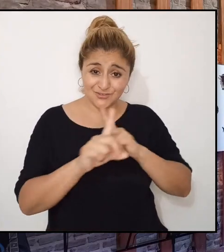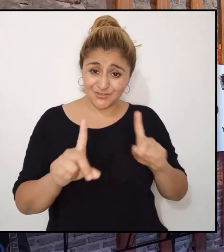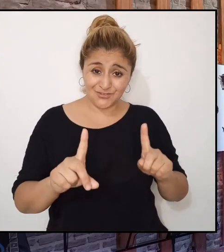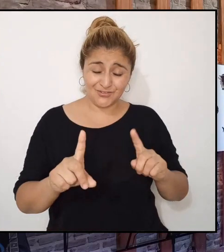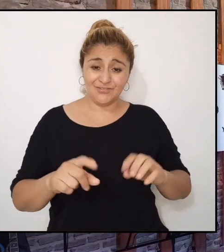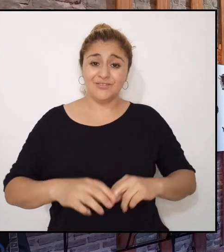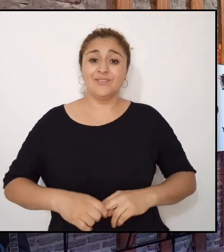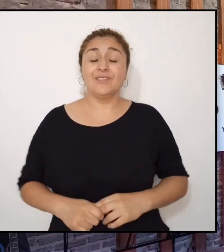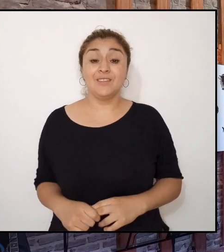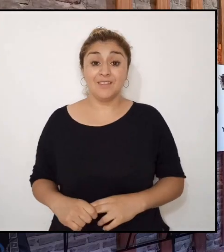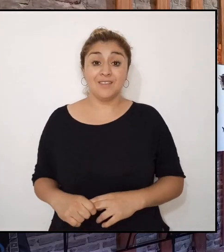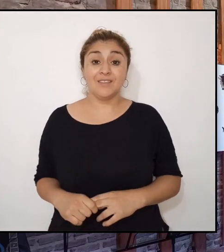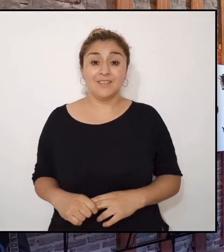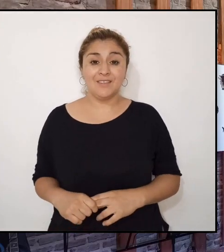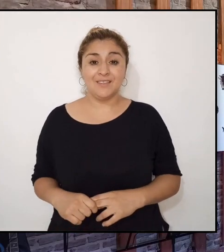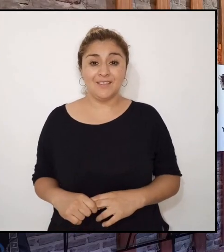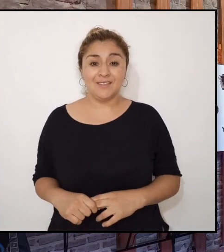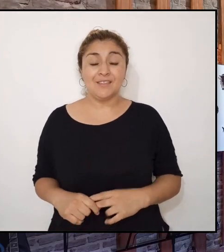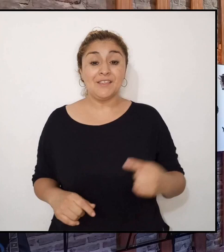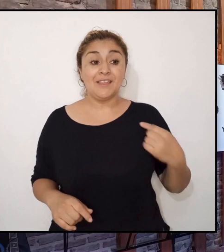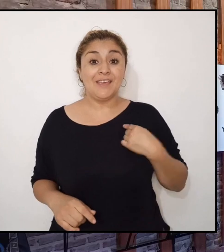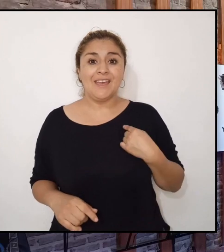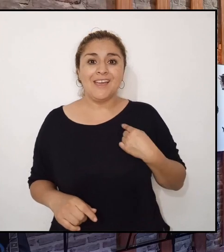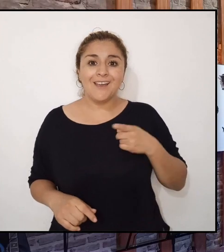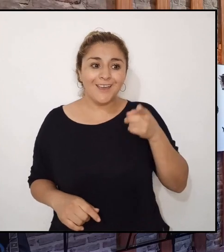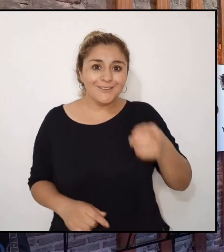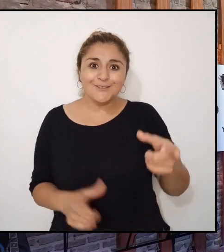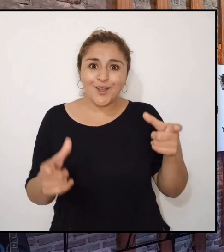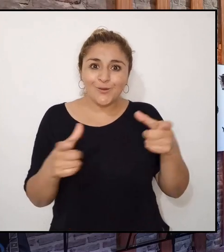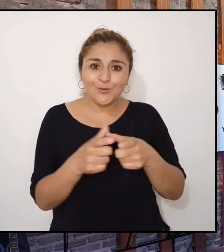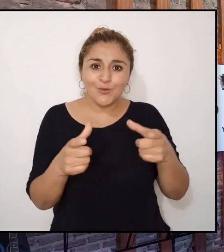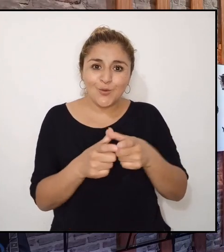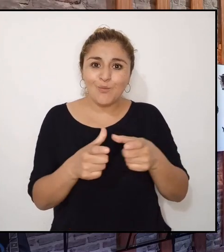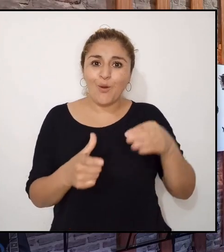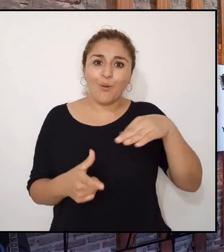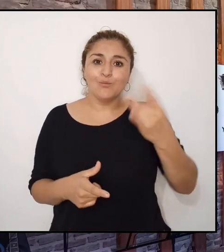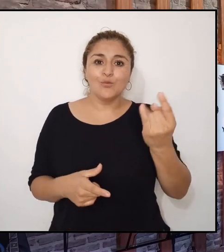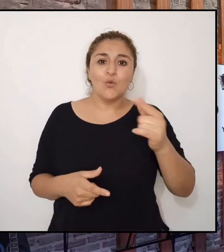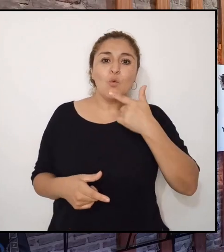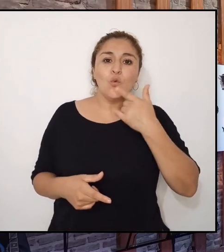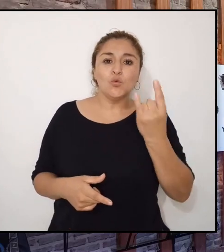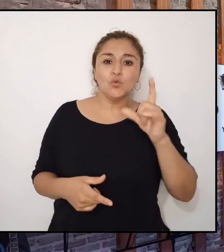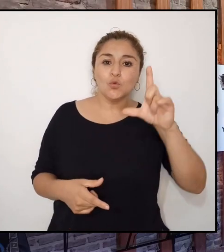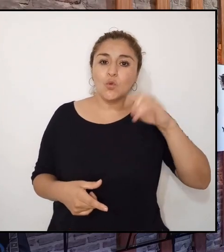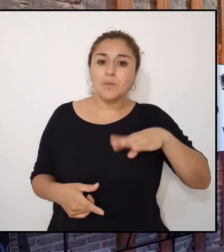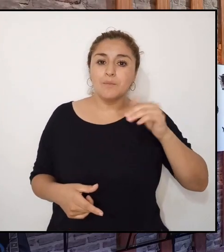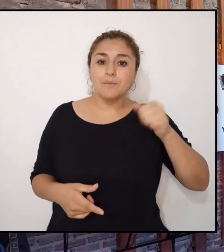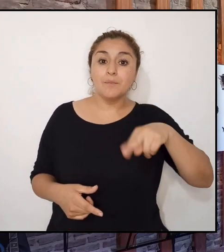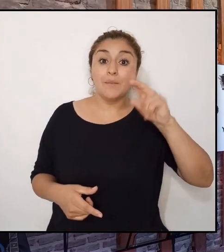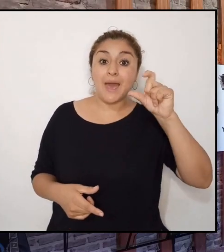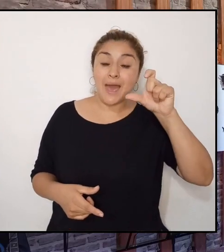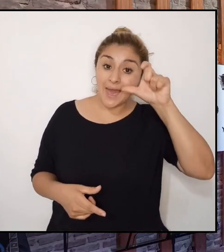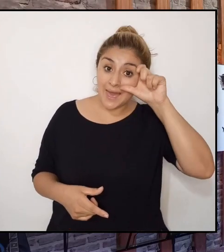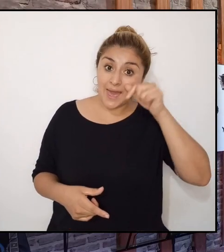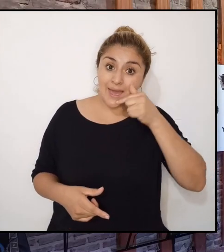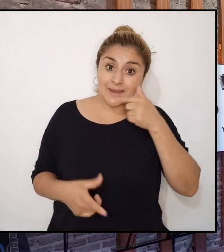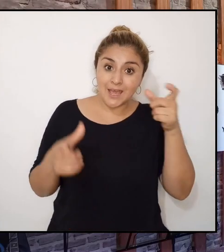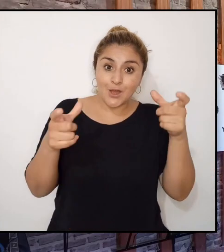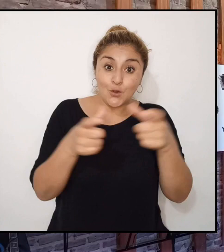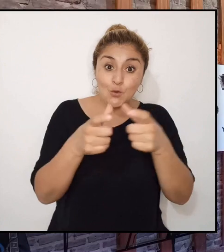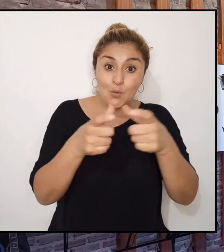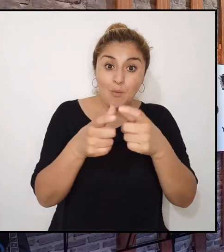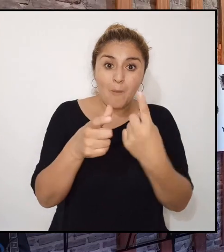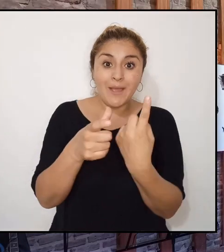ocultamente, uno del grupo de los musulmanes se acercó a él y venía en momentos, le decía: yo quiero lo que hay en tu